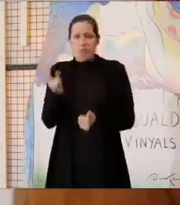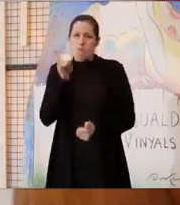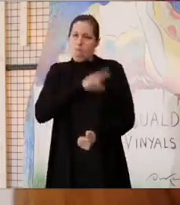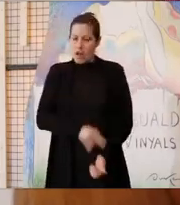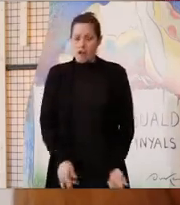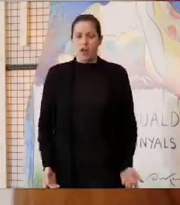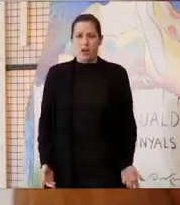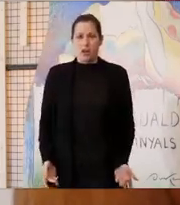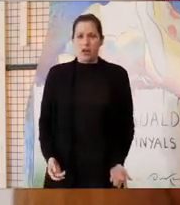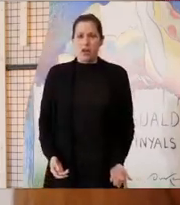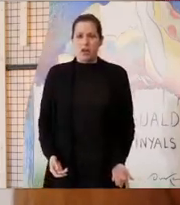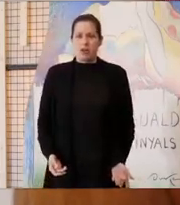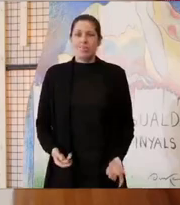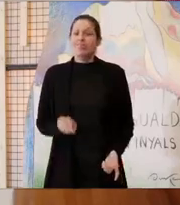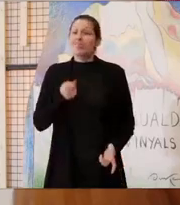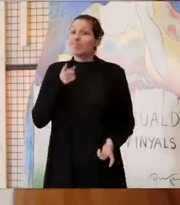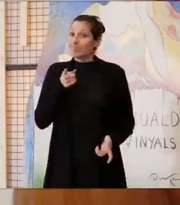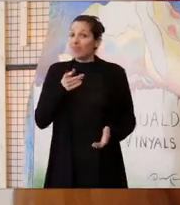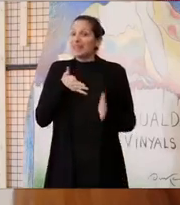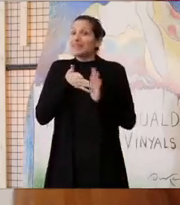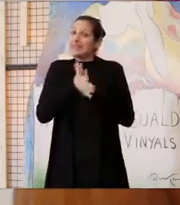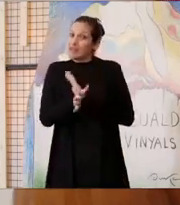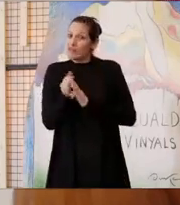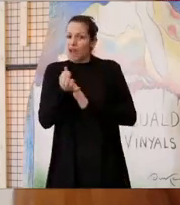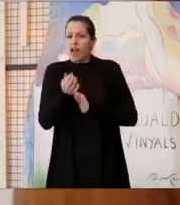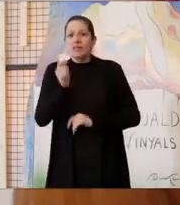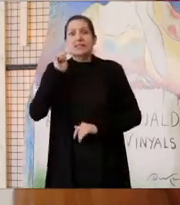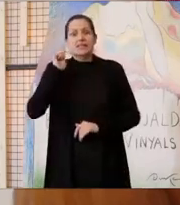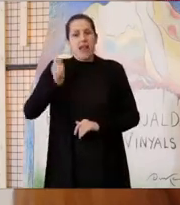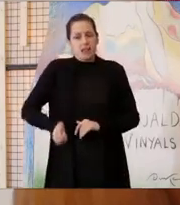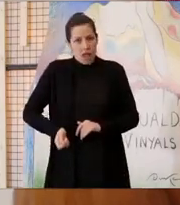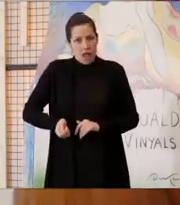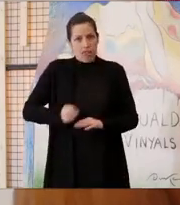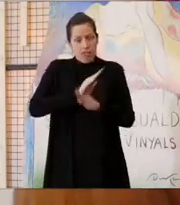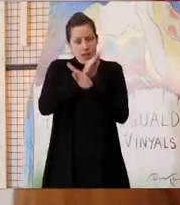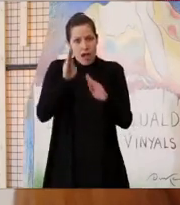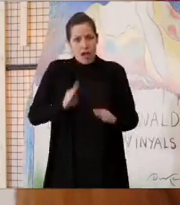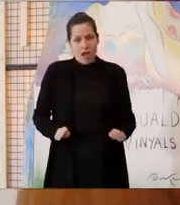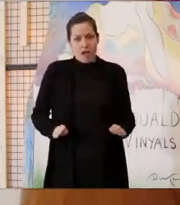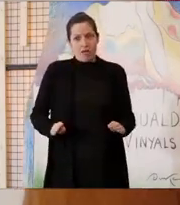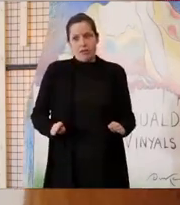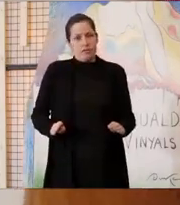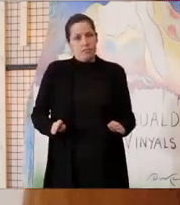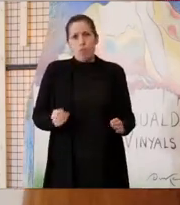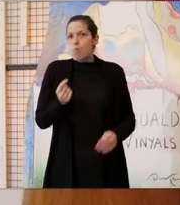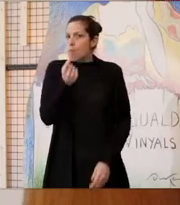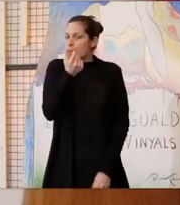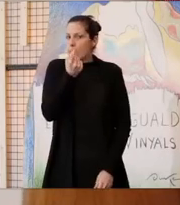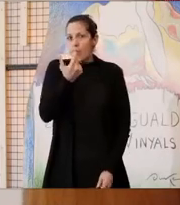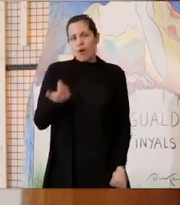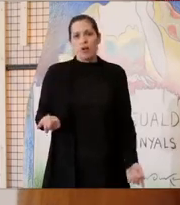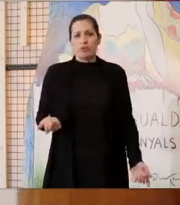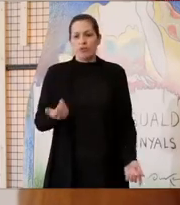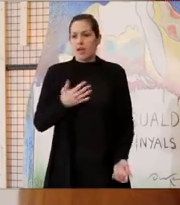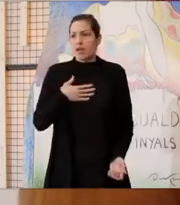significa que tenemos en muy pocas sentencias O sea la impunidad sigue creciendo aún incluso